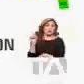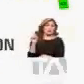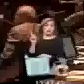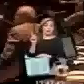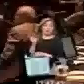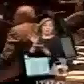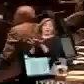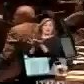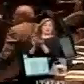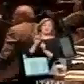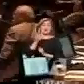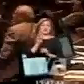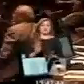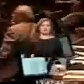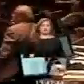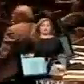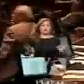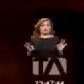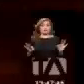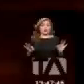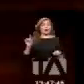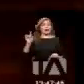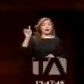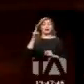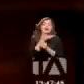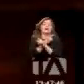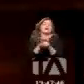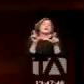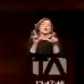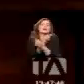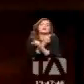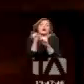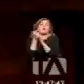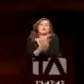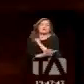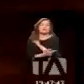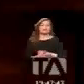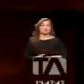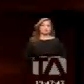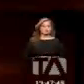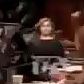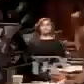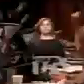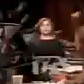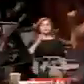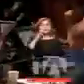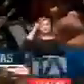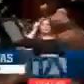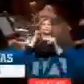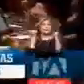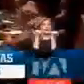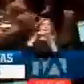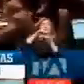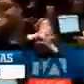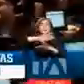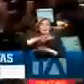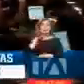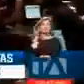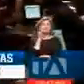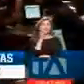se abstuvieron, con lo que les alcanzó para que Verónica Espinosa se salvara de la censura. Sin duda, lo ocurrido ayer en la asamblea llama la